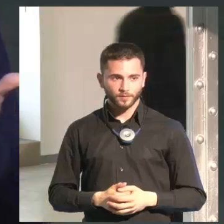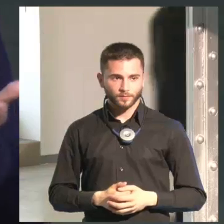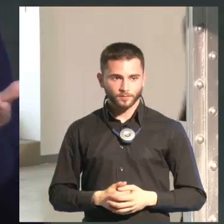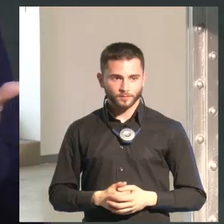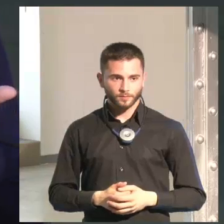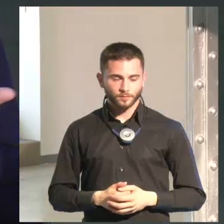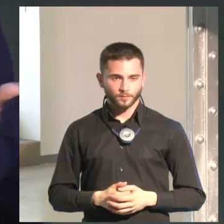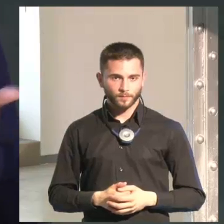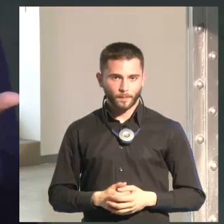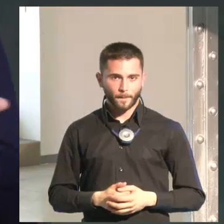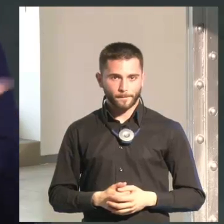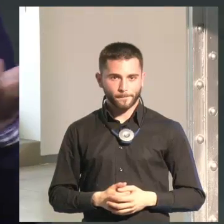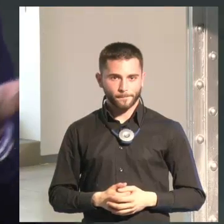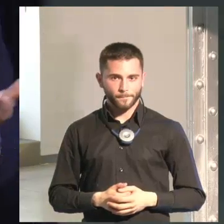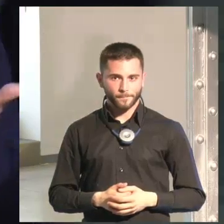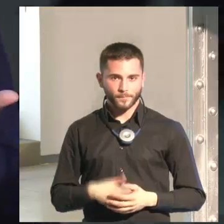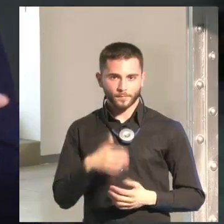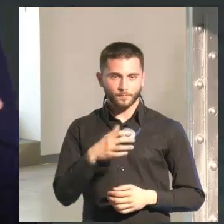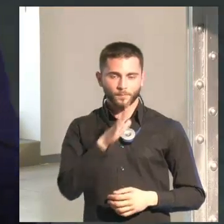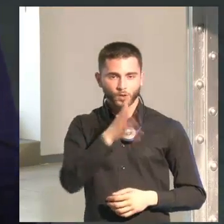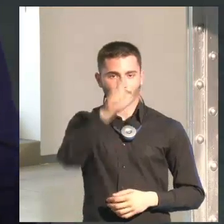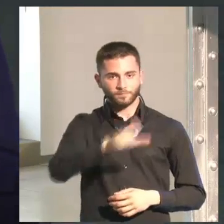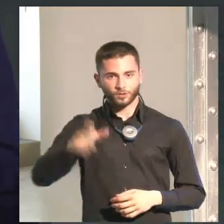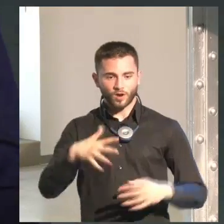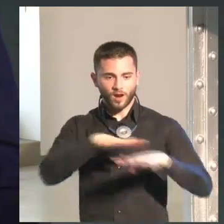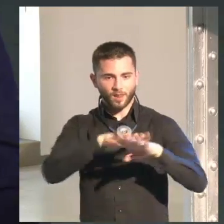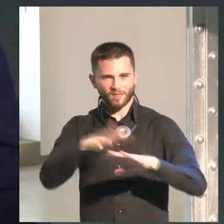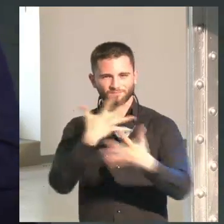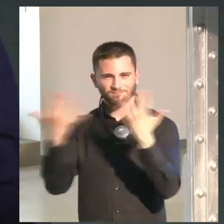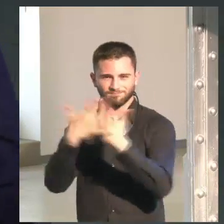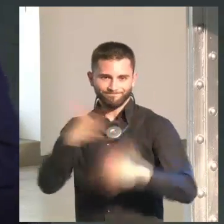nada que su red se interconecte a otro, porque claro, en el momento que tú metes ahí